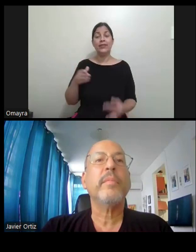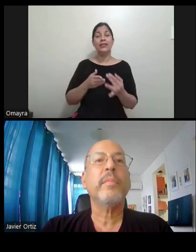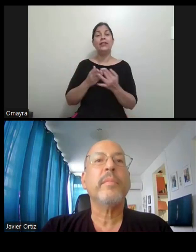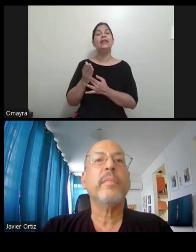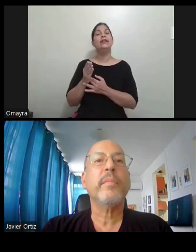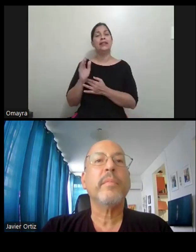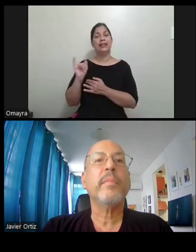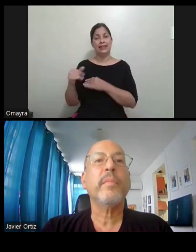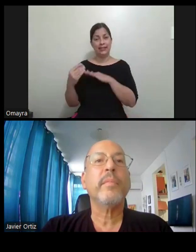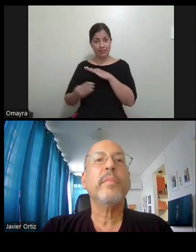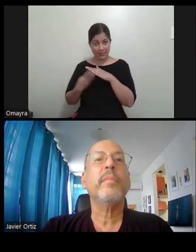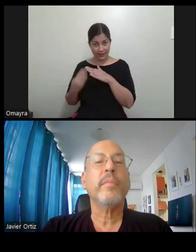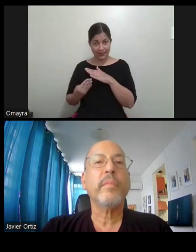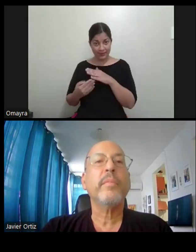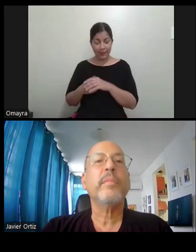por esa raíz,